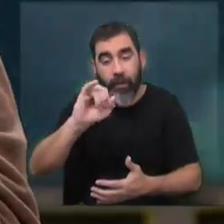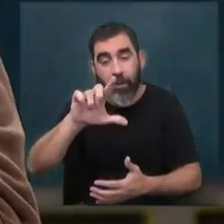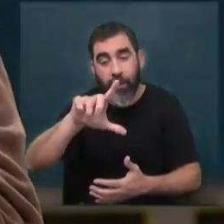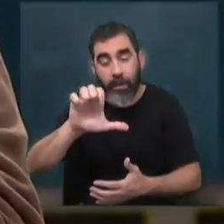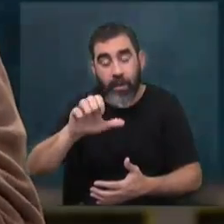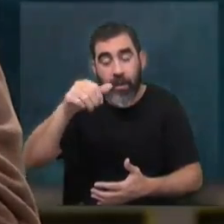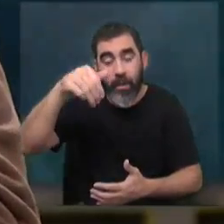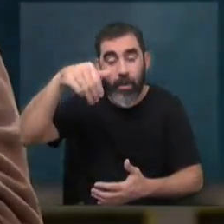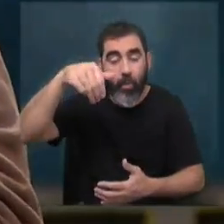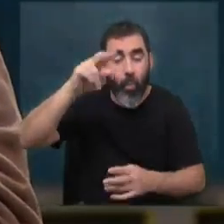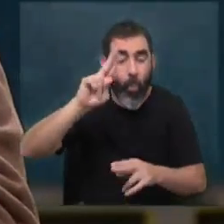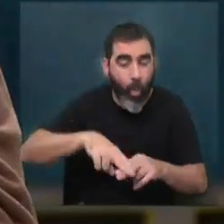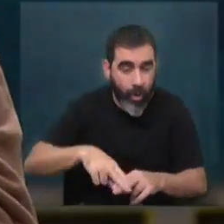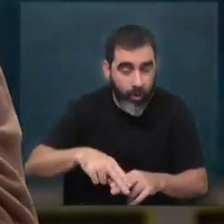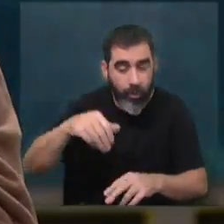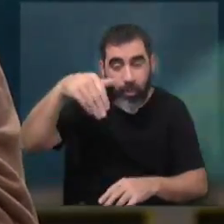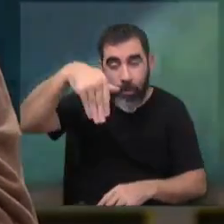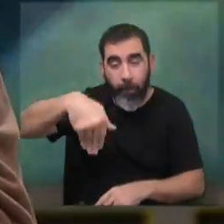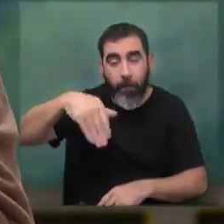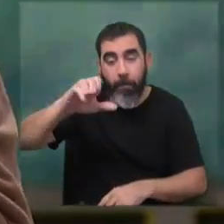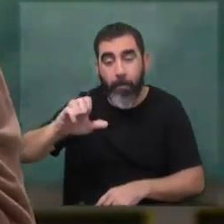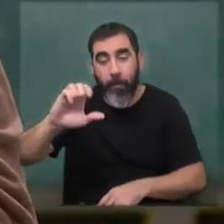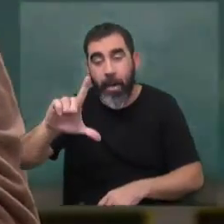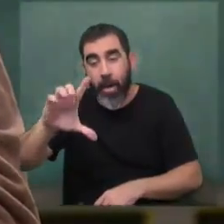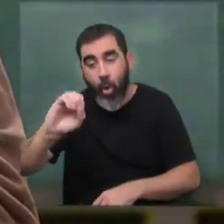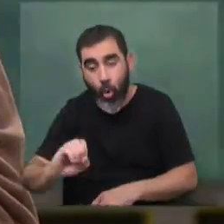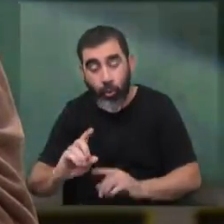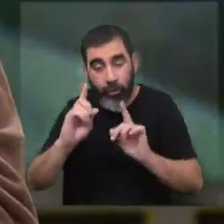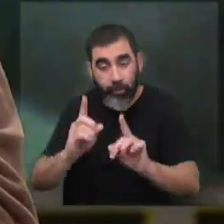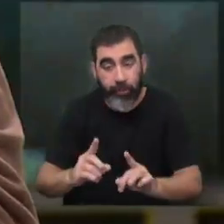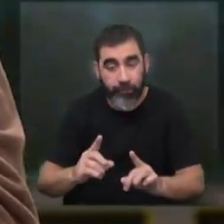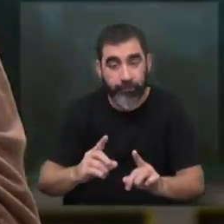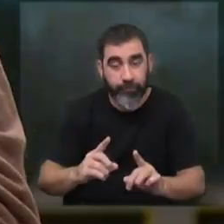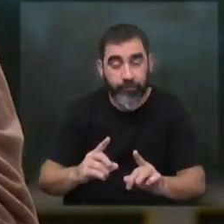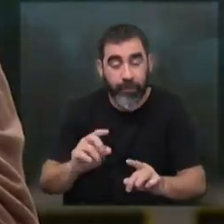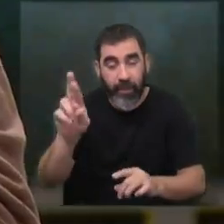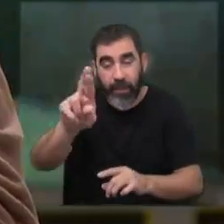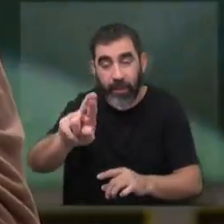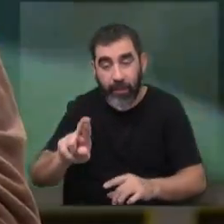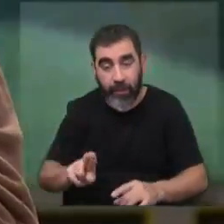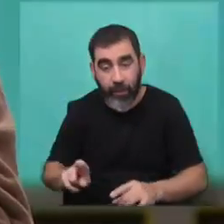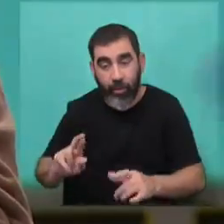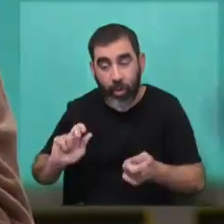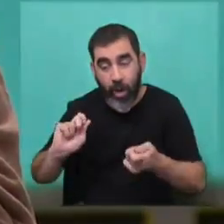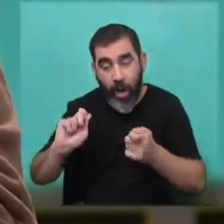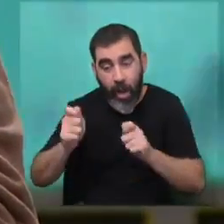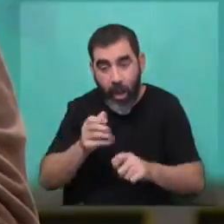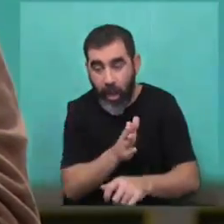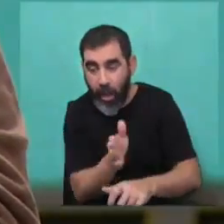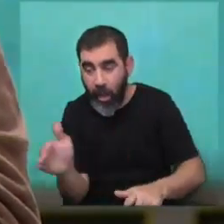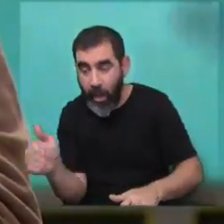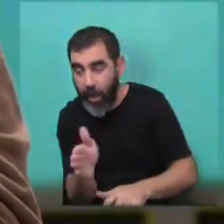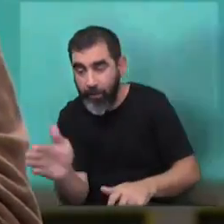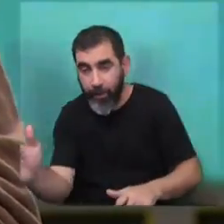hay un fenómeno que está ocurriendo desde hace mucho tiempo, que es que los ríos, las cuencas cambian de dirección.